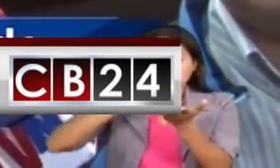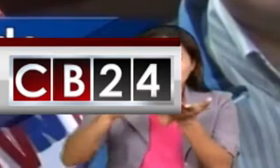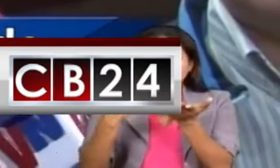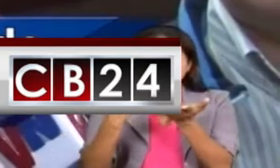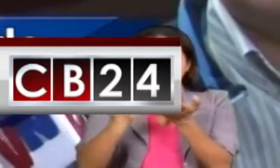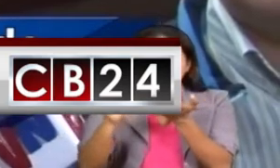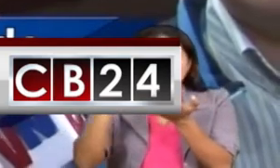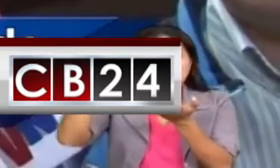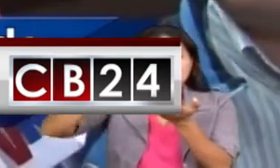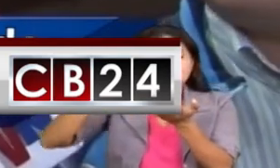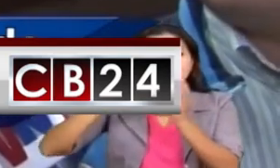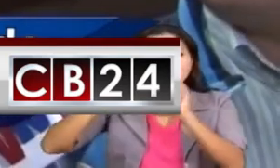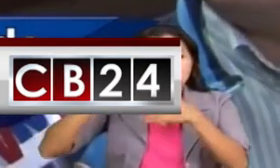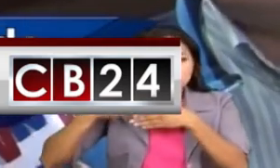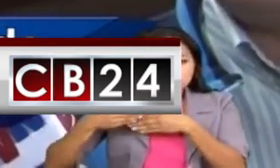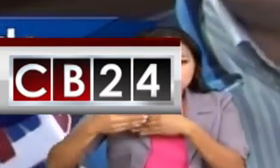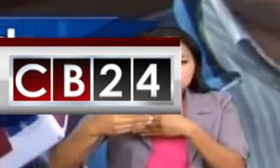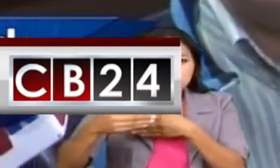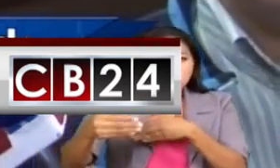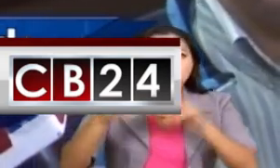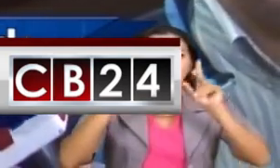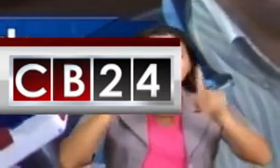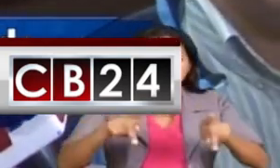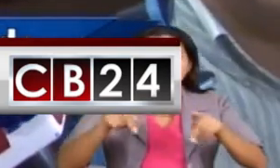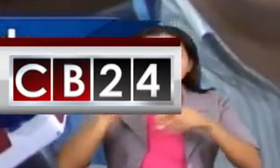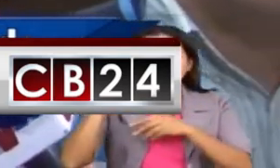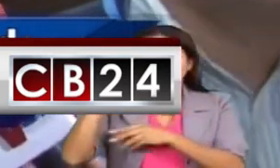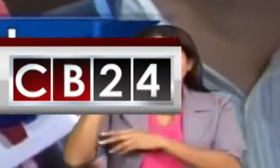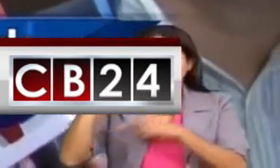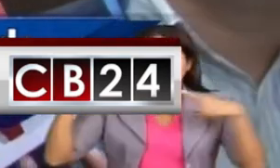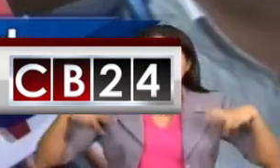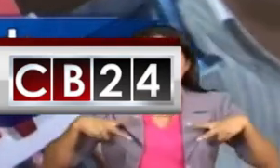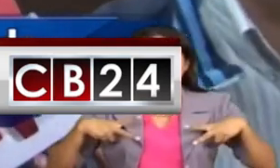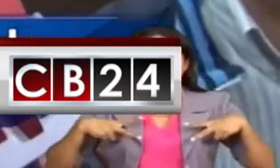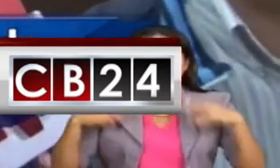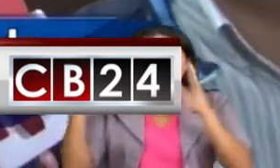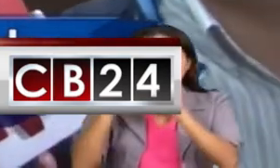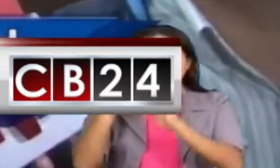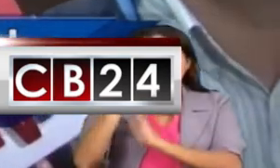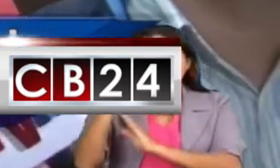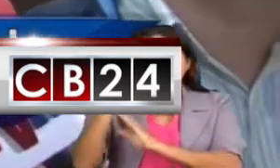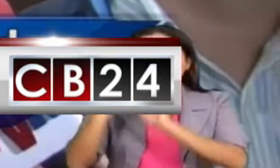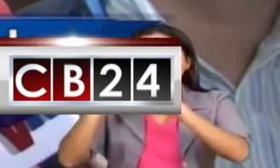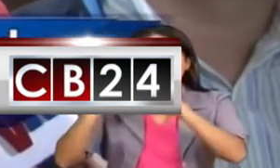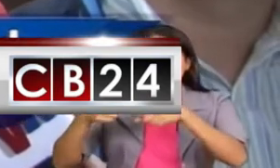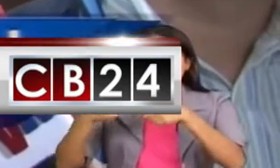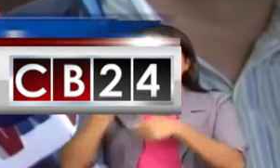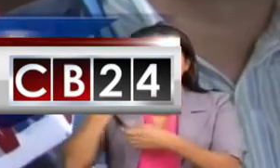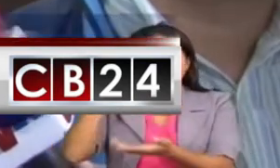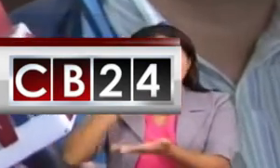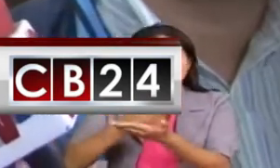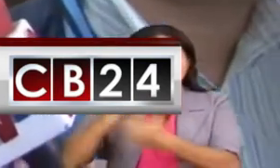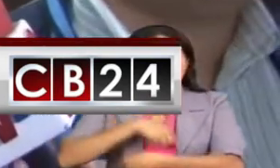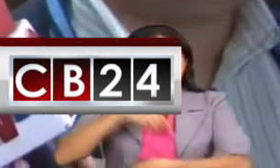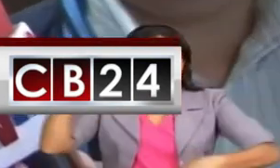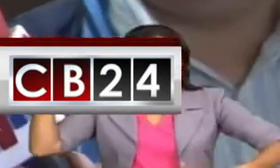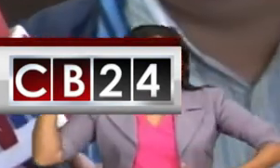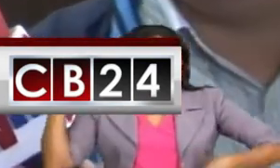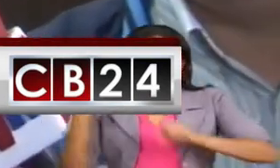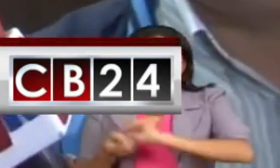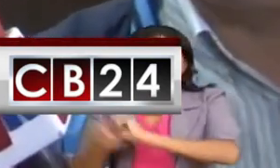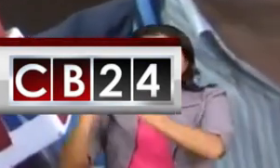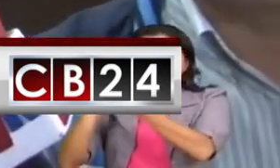que es otra prórroga que se le da a la población para que hasta el 30 de abril de 2019, tal y como lo manda el presidente, procedan a hacer sus